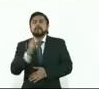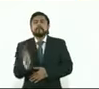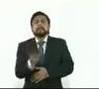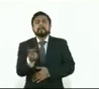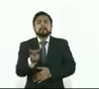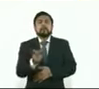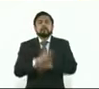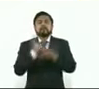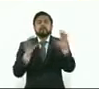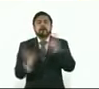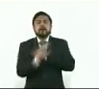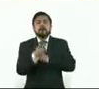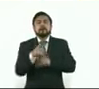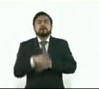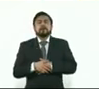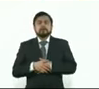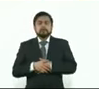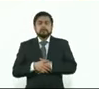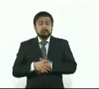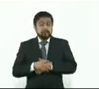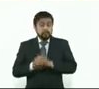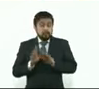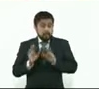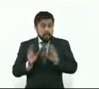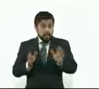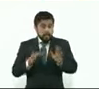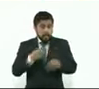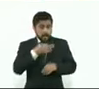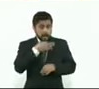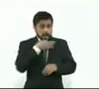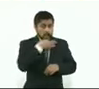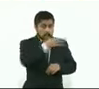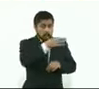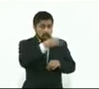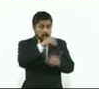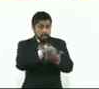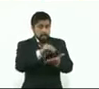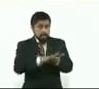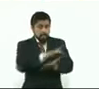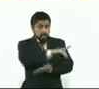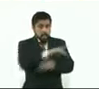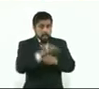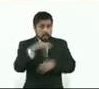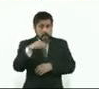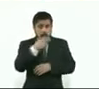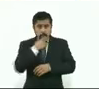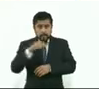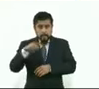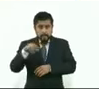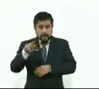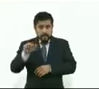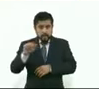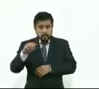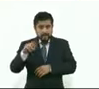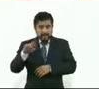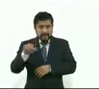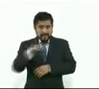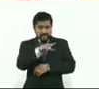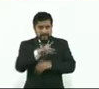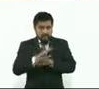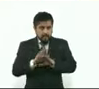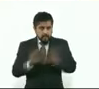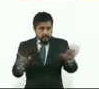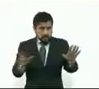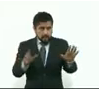al expresidente del Instituto Electoral Local, Mario Miranda, para hablar sobre este tema de…